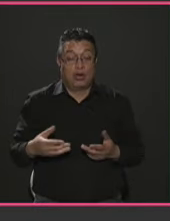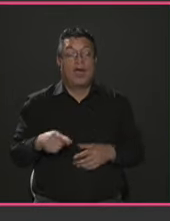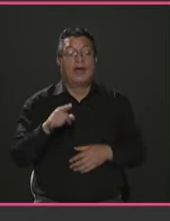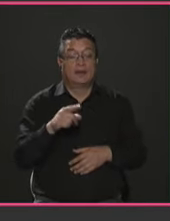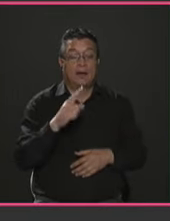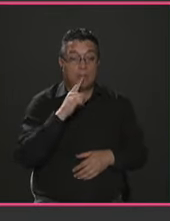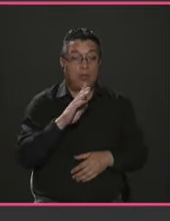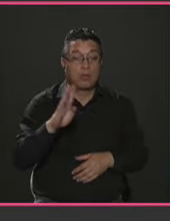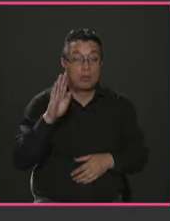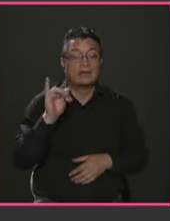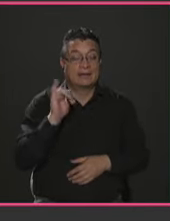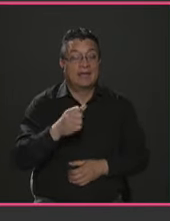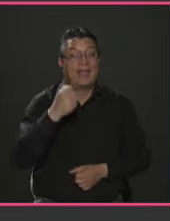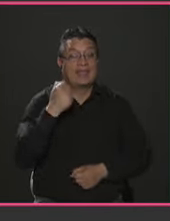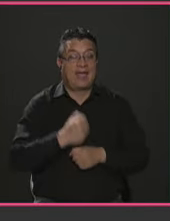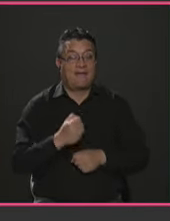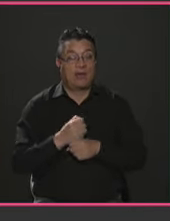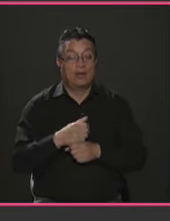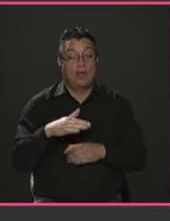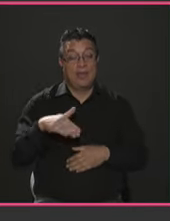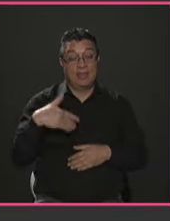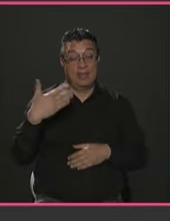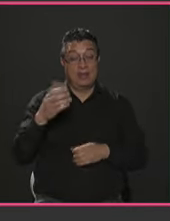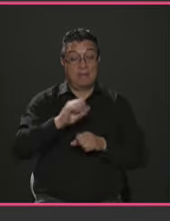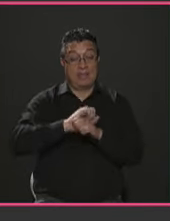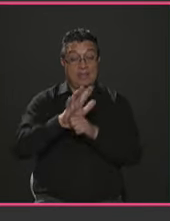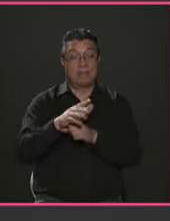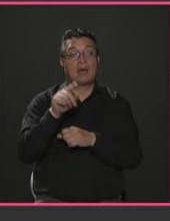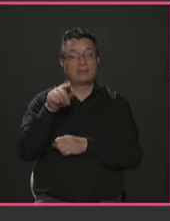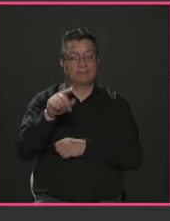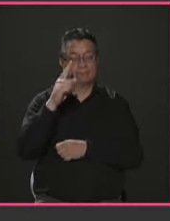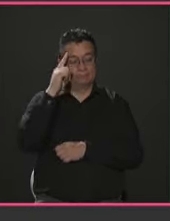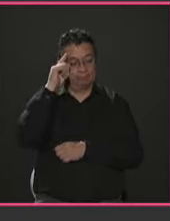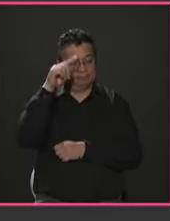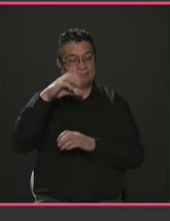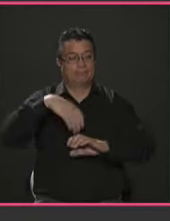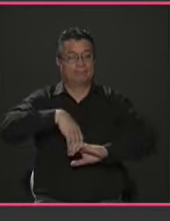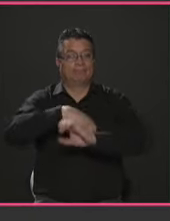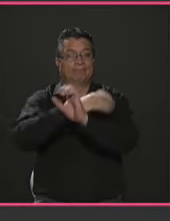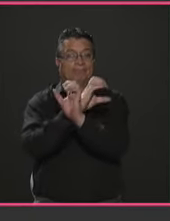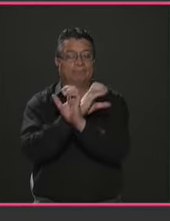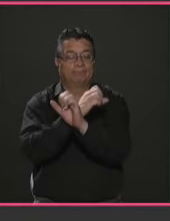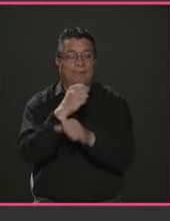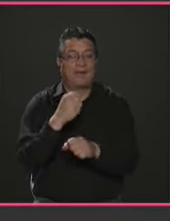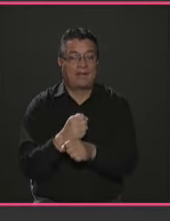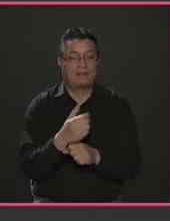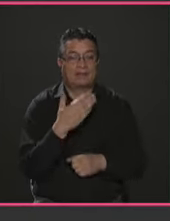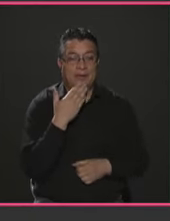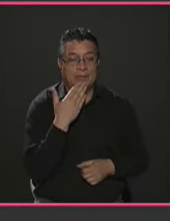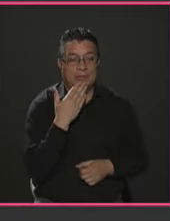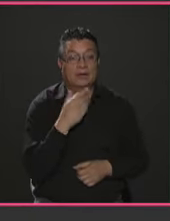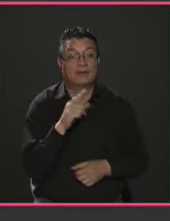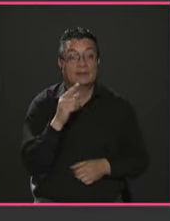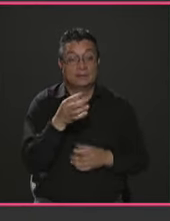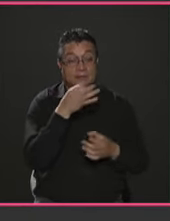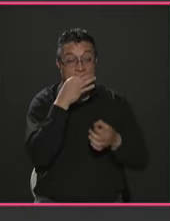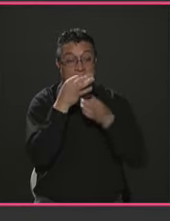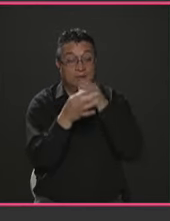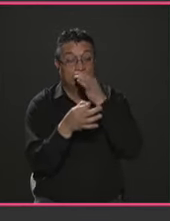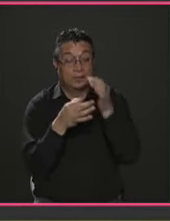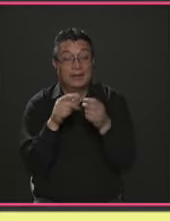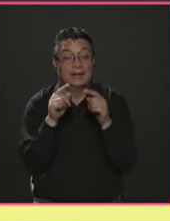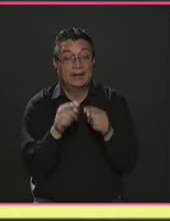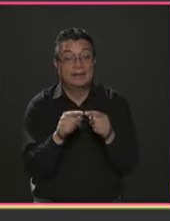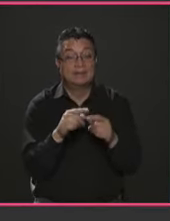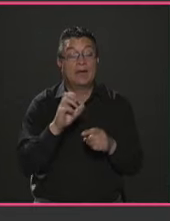promesas y el trabajo después de la pandemia la idea del teletrabajo Sí entonces en base a estas narrativas la